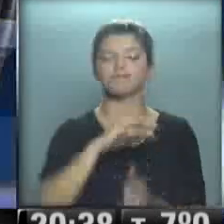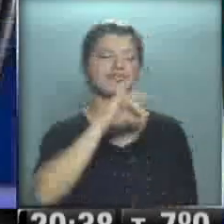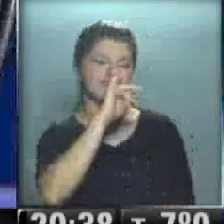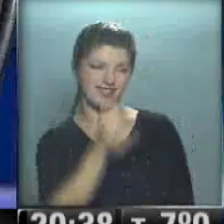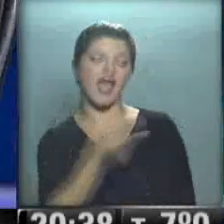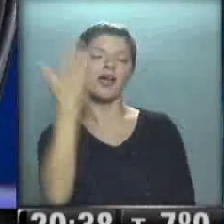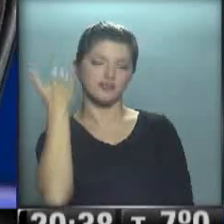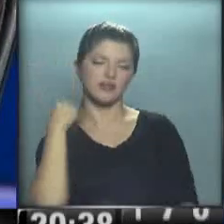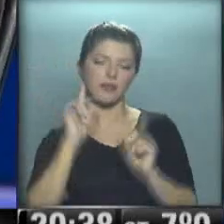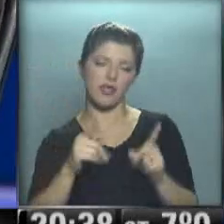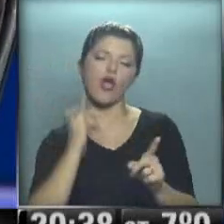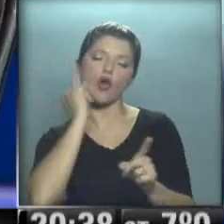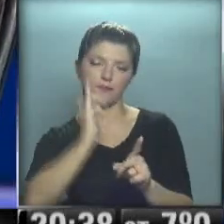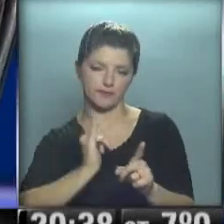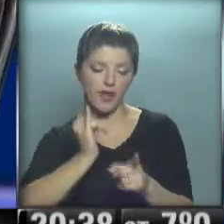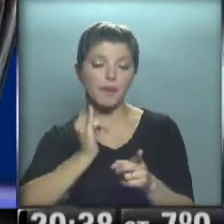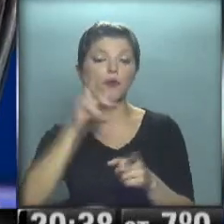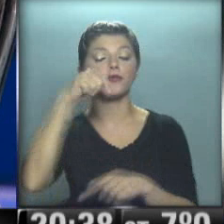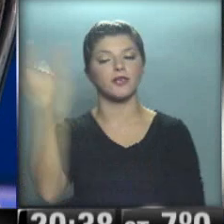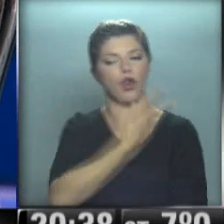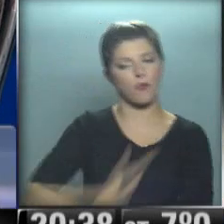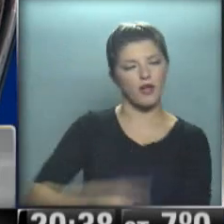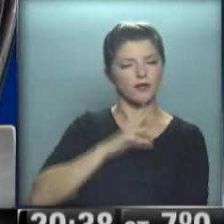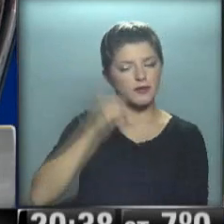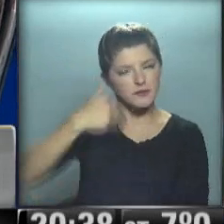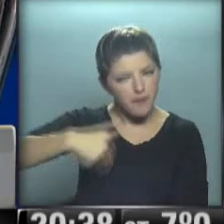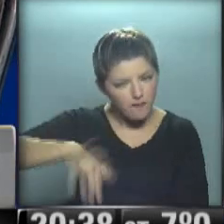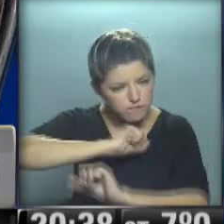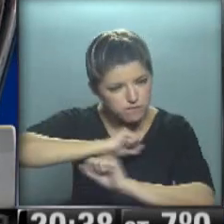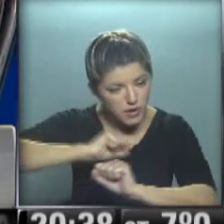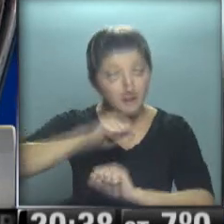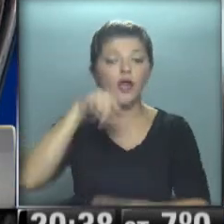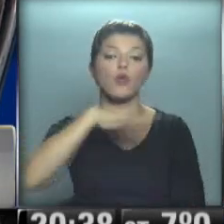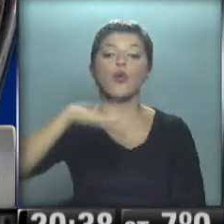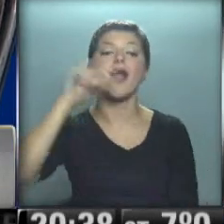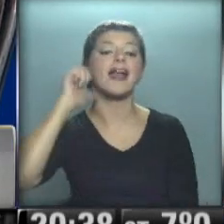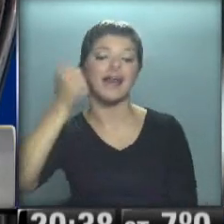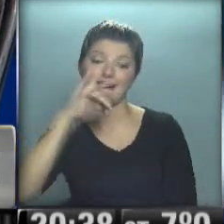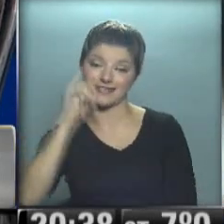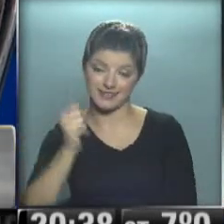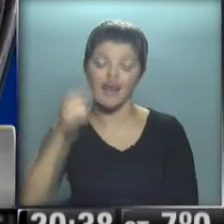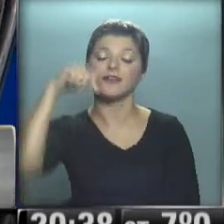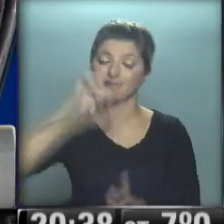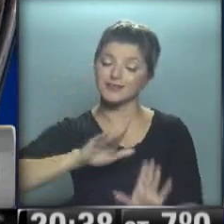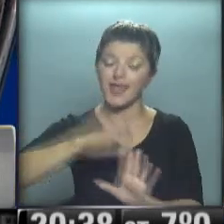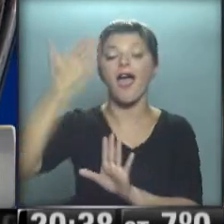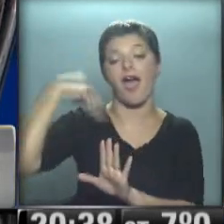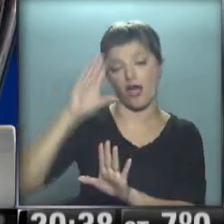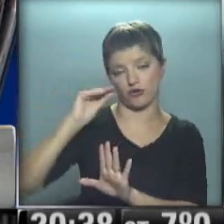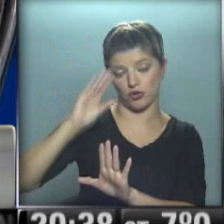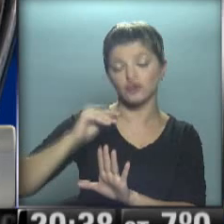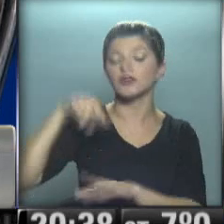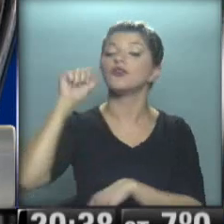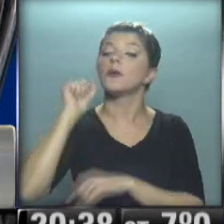decíamos ayer, que el gobierno israelí preparaba una ofensiva militar en la Franja de Gaza. Fue lo que hizo durante la noche. Y el primer ministro